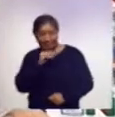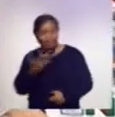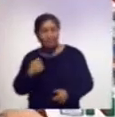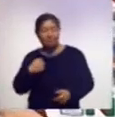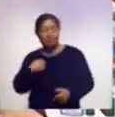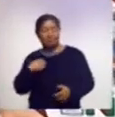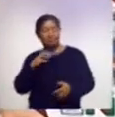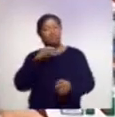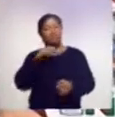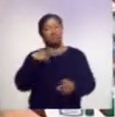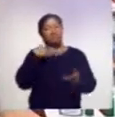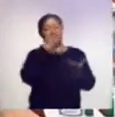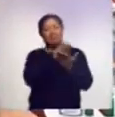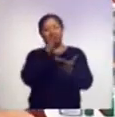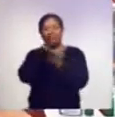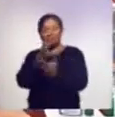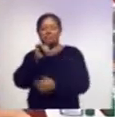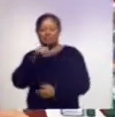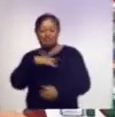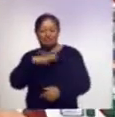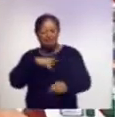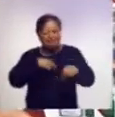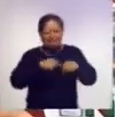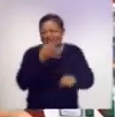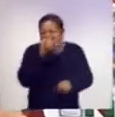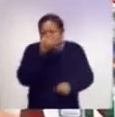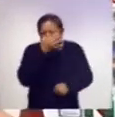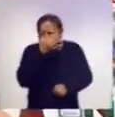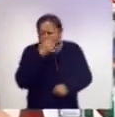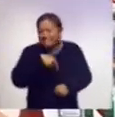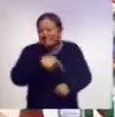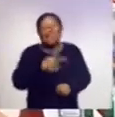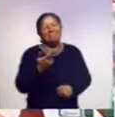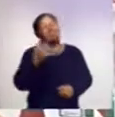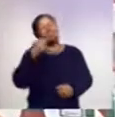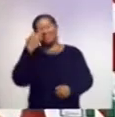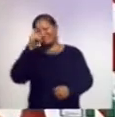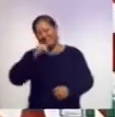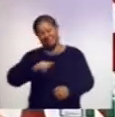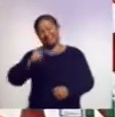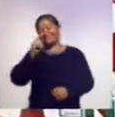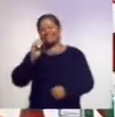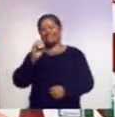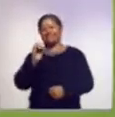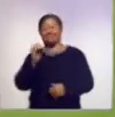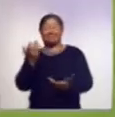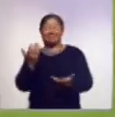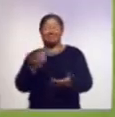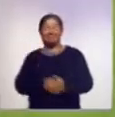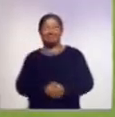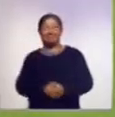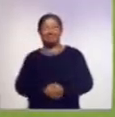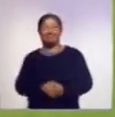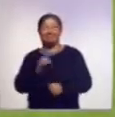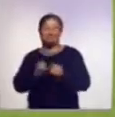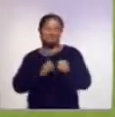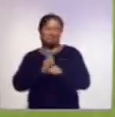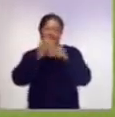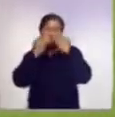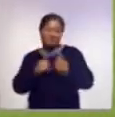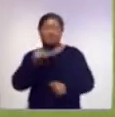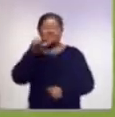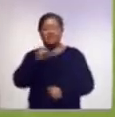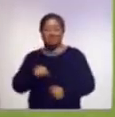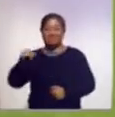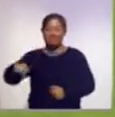ataque. Tuvimos nuestra opción, como tú dices, con Maxi, hoy no tuvo la fortuna de anotarla. Con ese resultado, los Coyotes